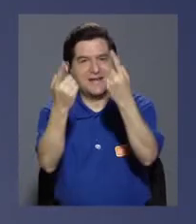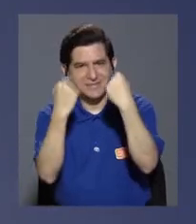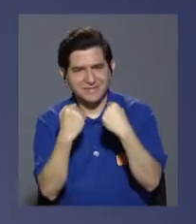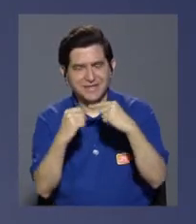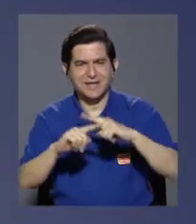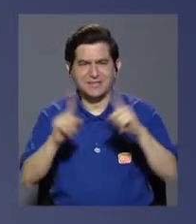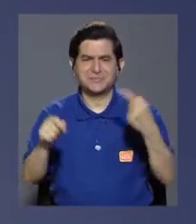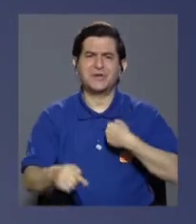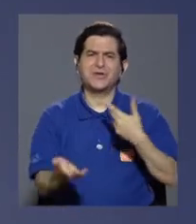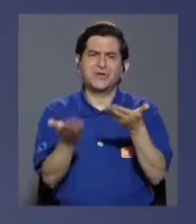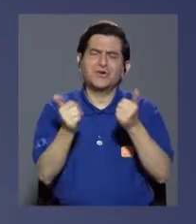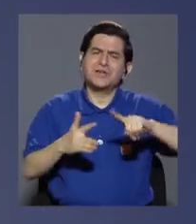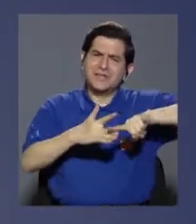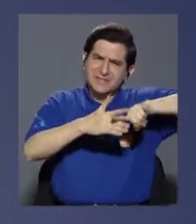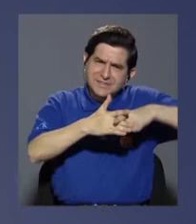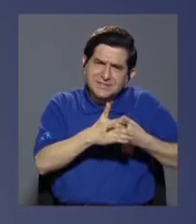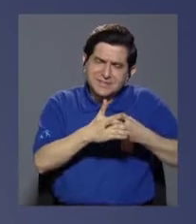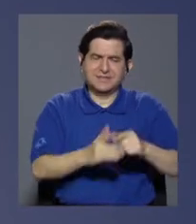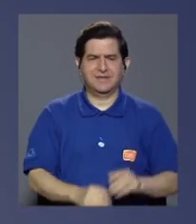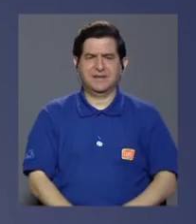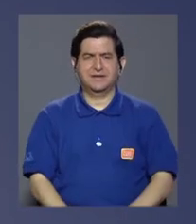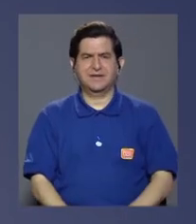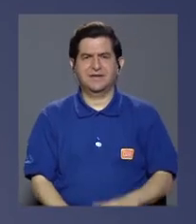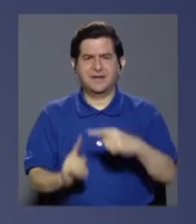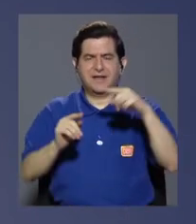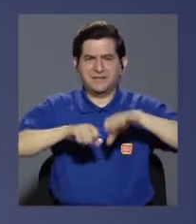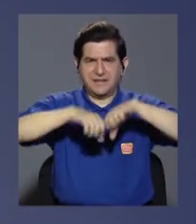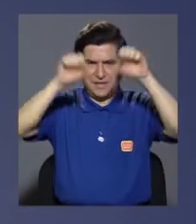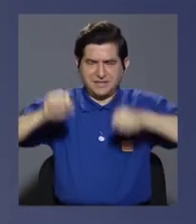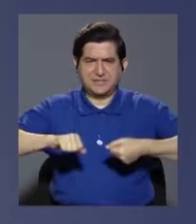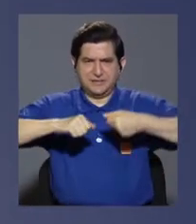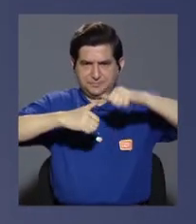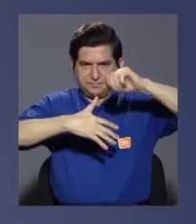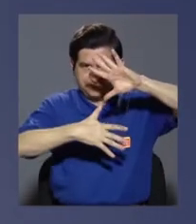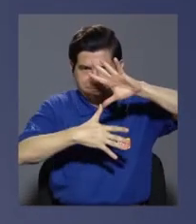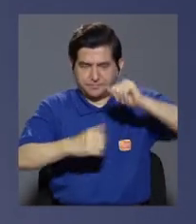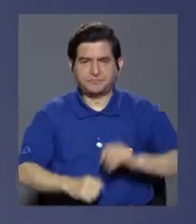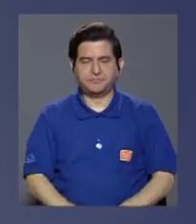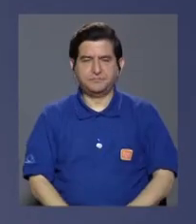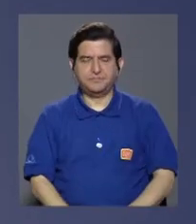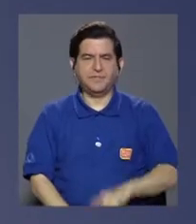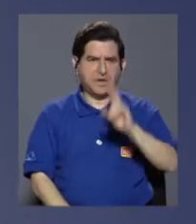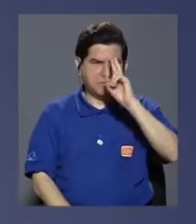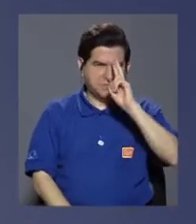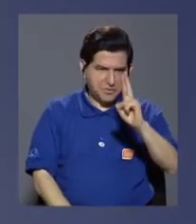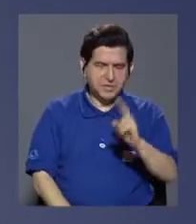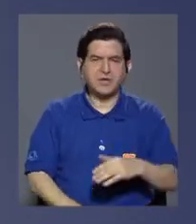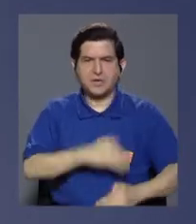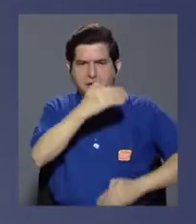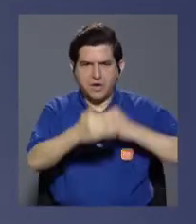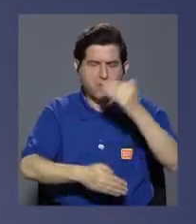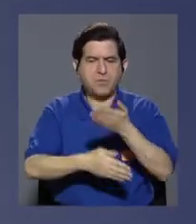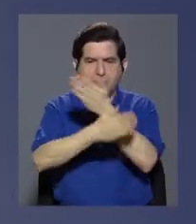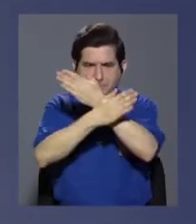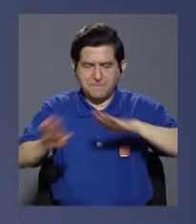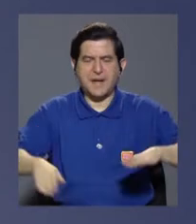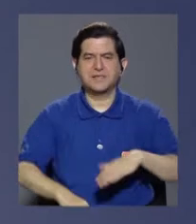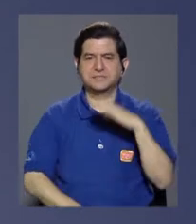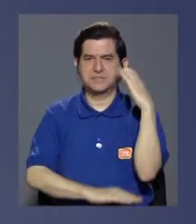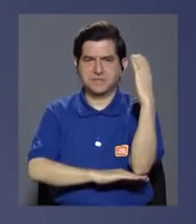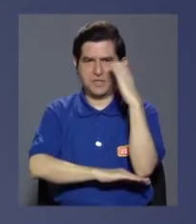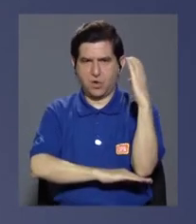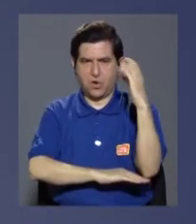todo porque quisiera iniciar con algo que desde el sistema interamericano reconocimos en un proceso de paz en colombia